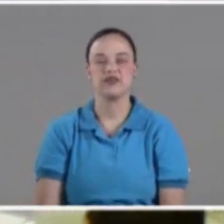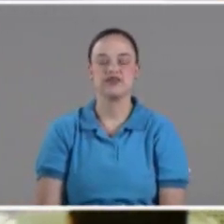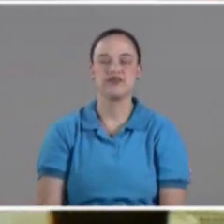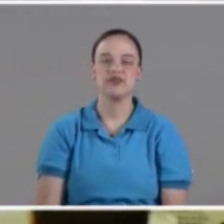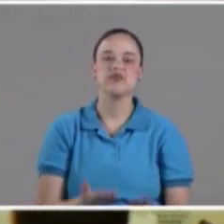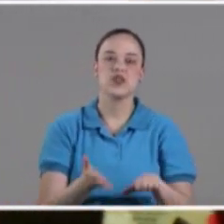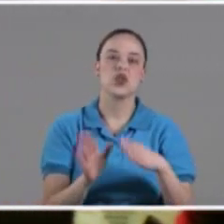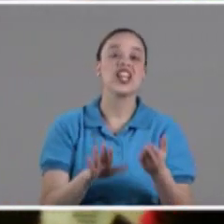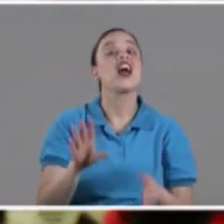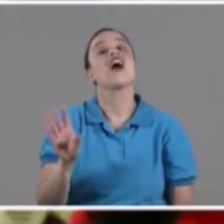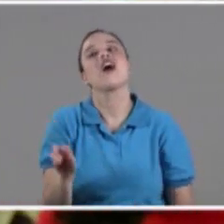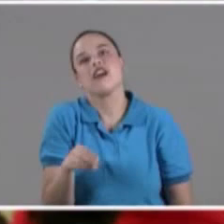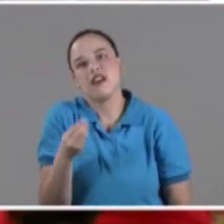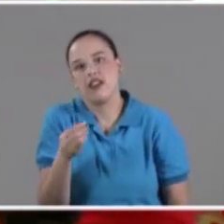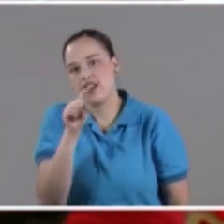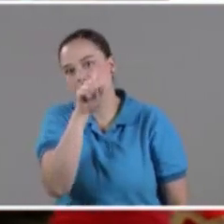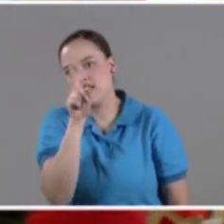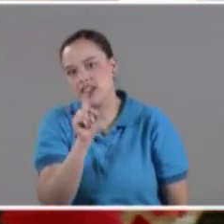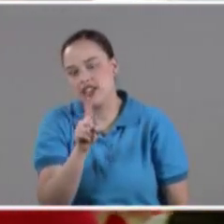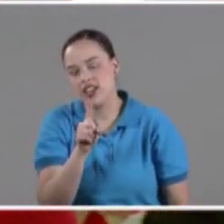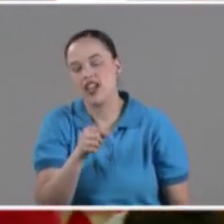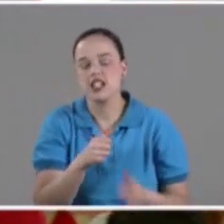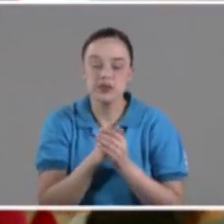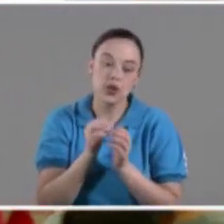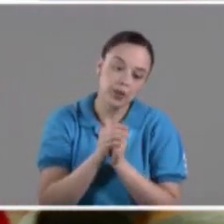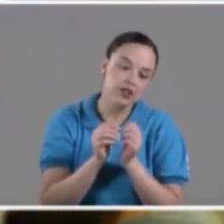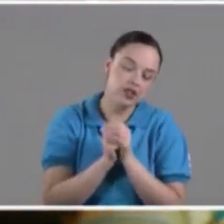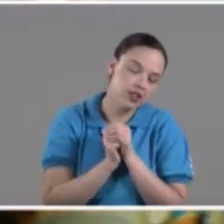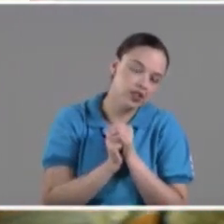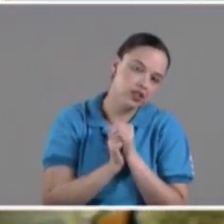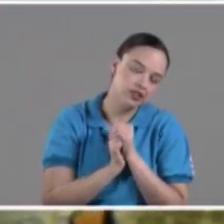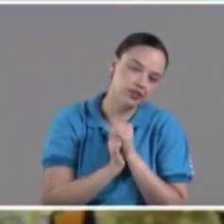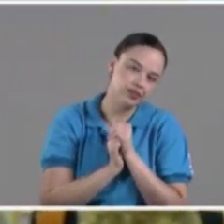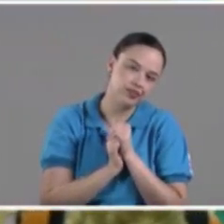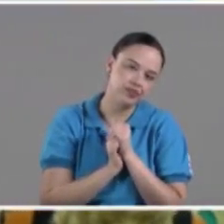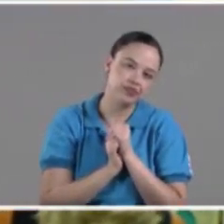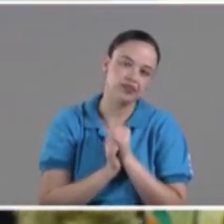morir A qué Pues a las preocupaciones